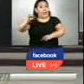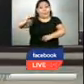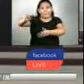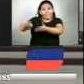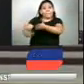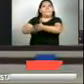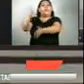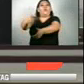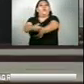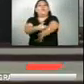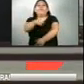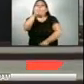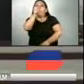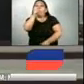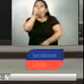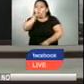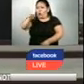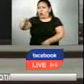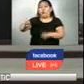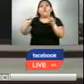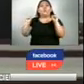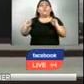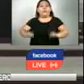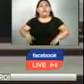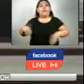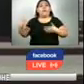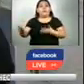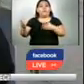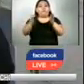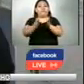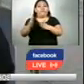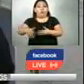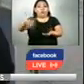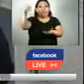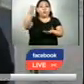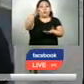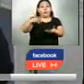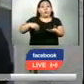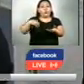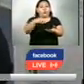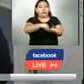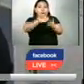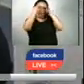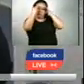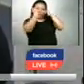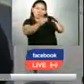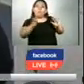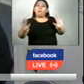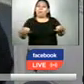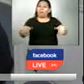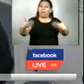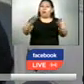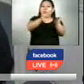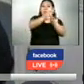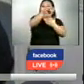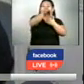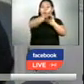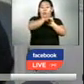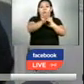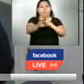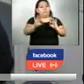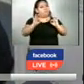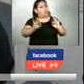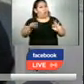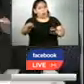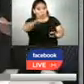hospital privado en el país con capacidad para preparar a médicos en esa especialidad. El enfoque de este proyecto es mejorar la preparación